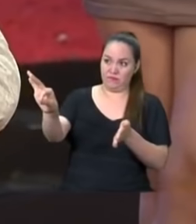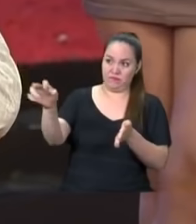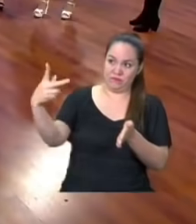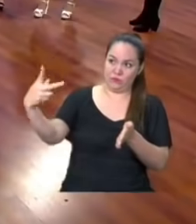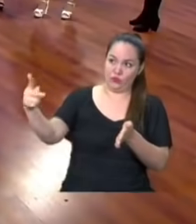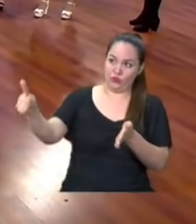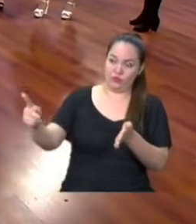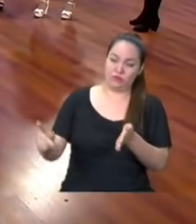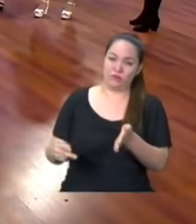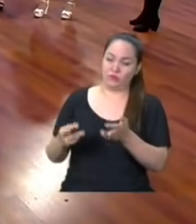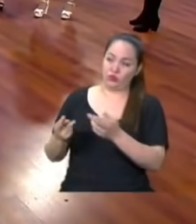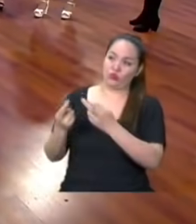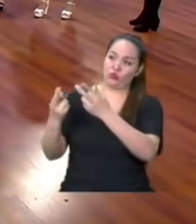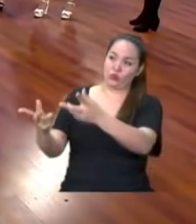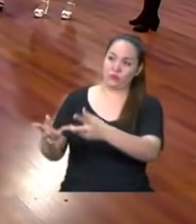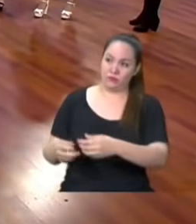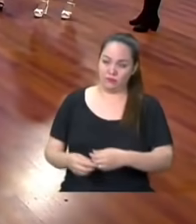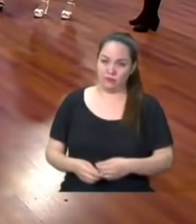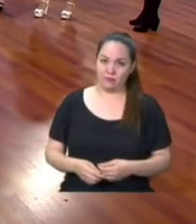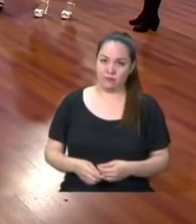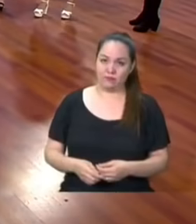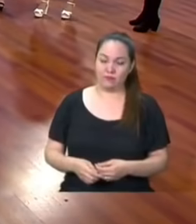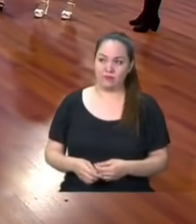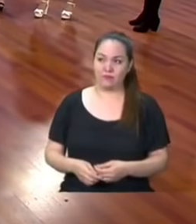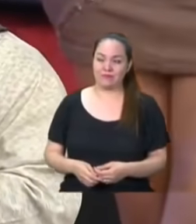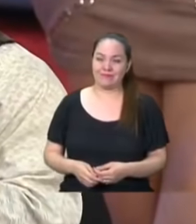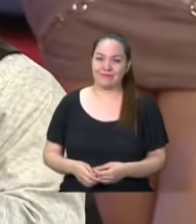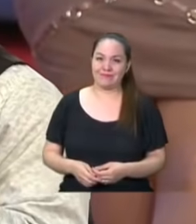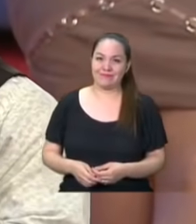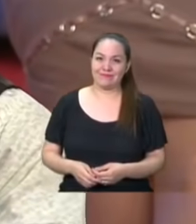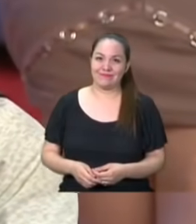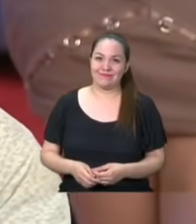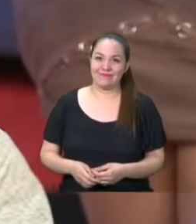Muchas gracias. Eso es ahorita.